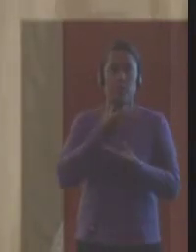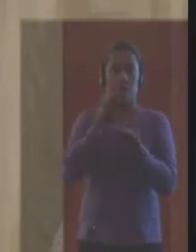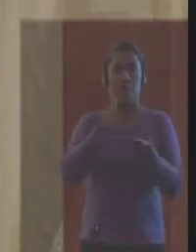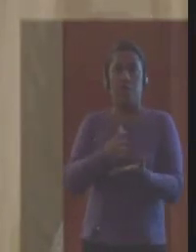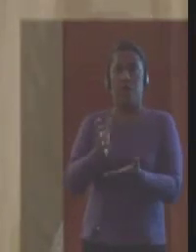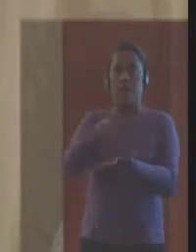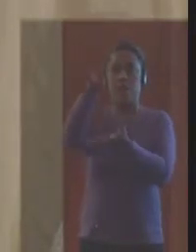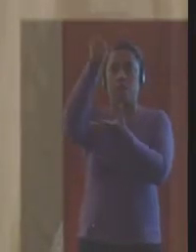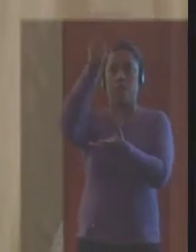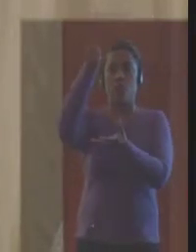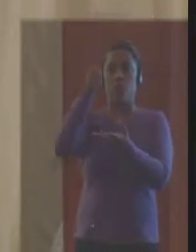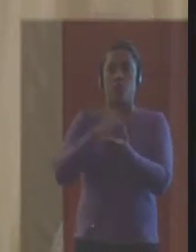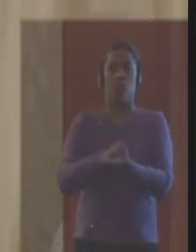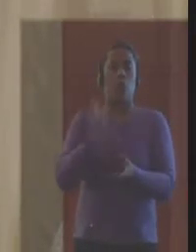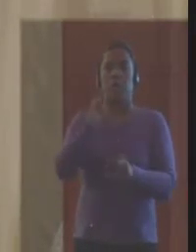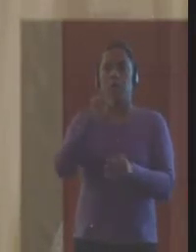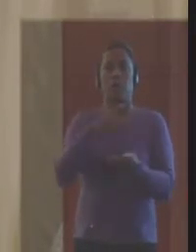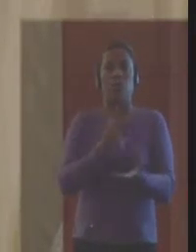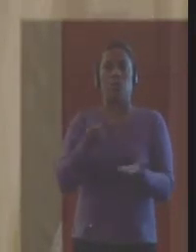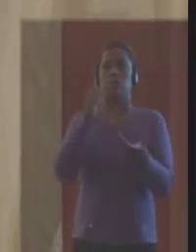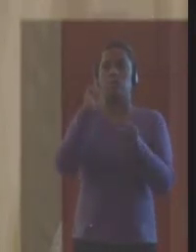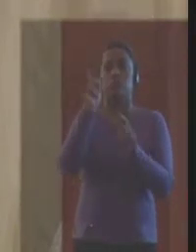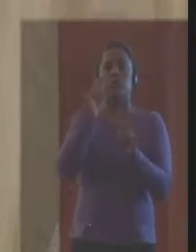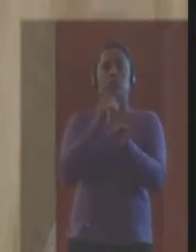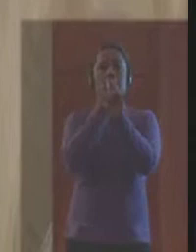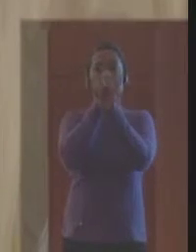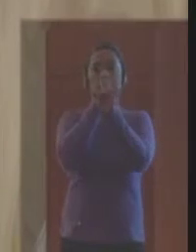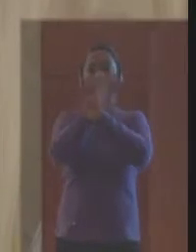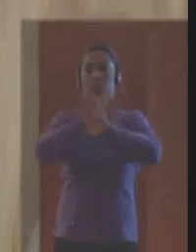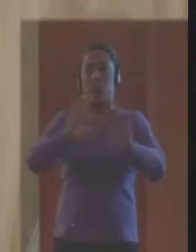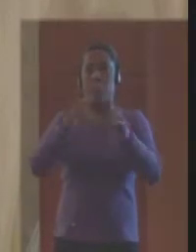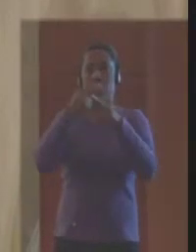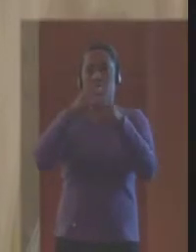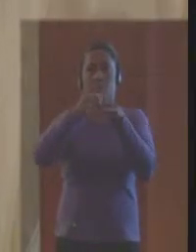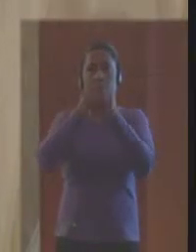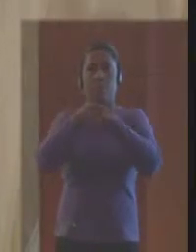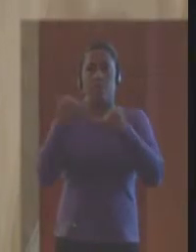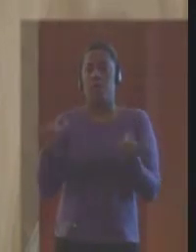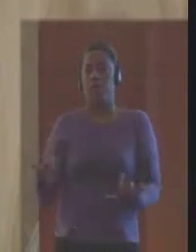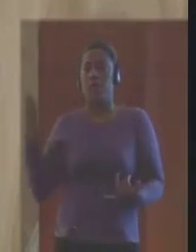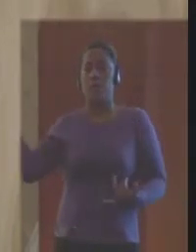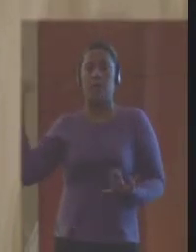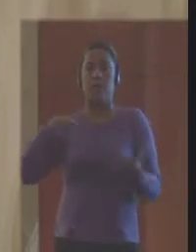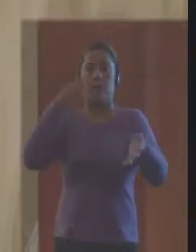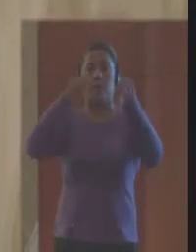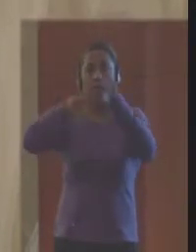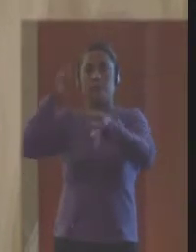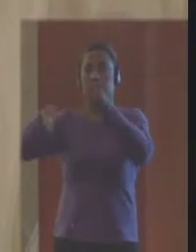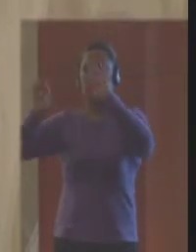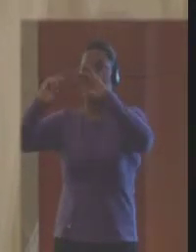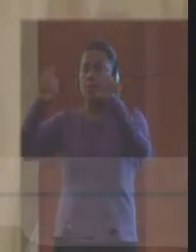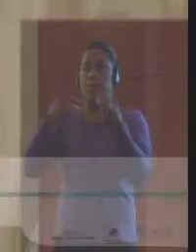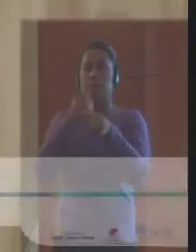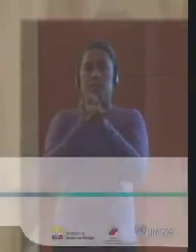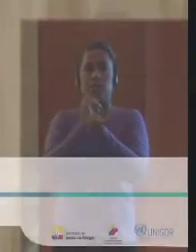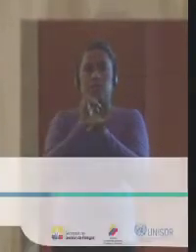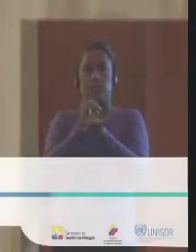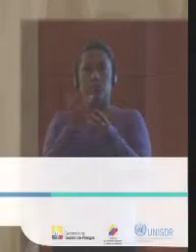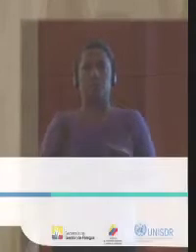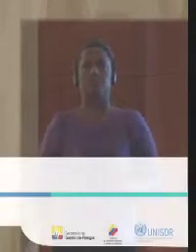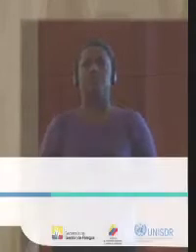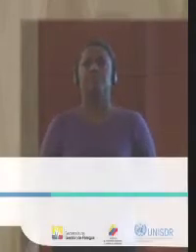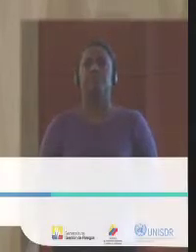la preparación ya no se llama el fondo, sino el instituto, y él va a explicar de eso en un segundo, y va a hablar en nombre